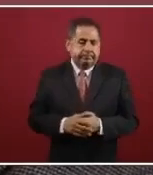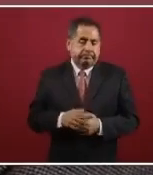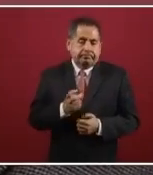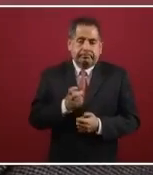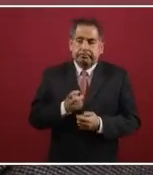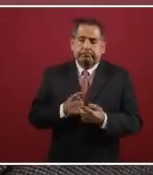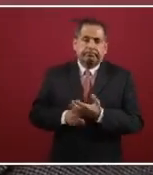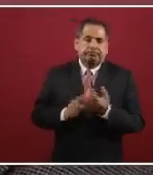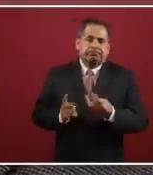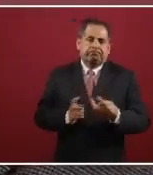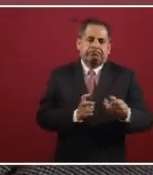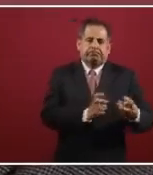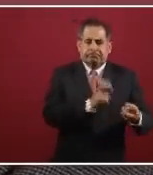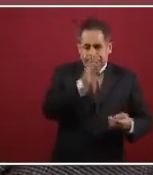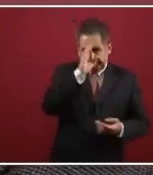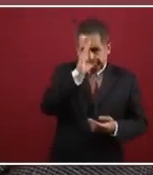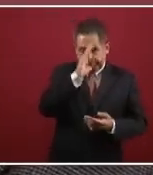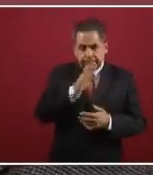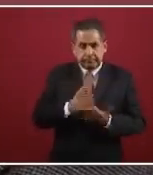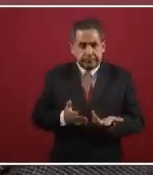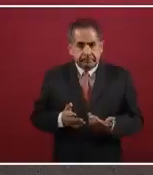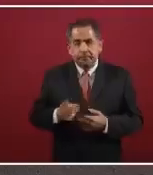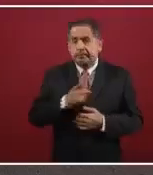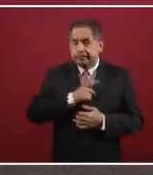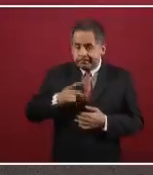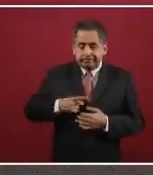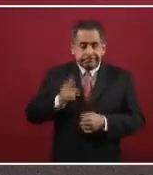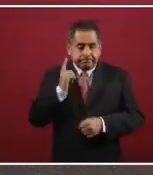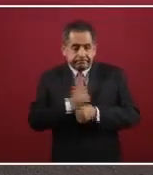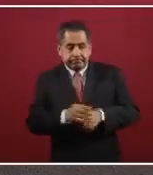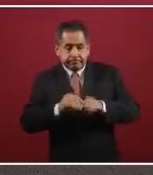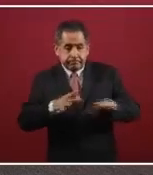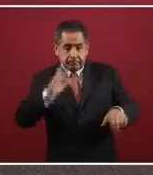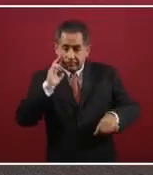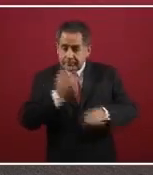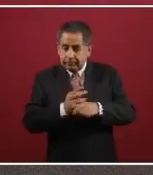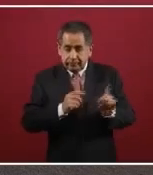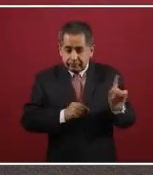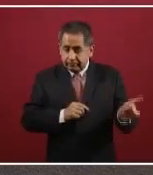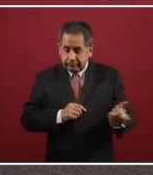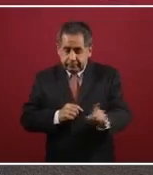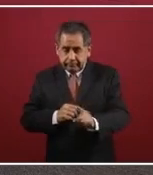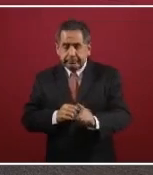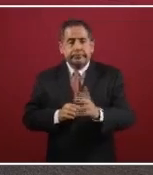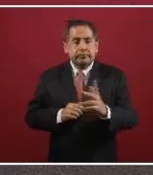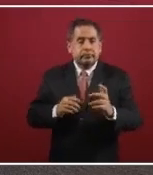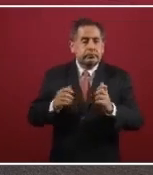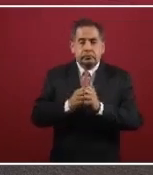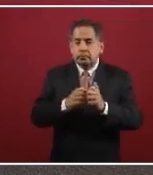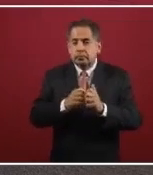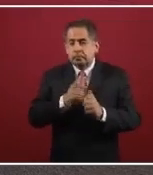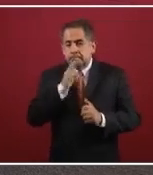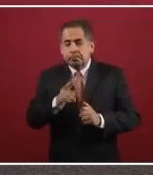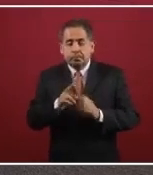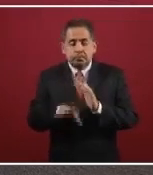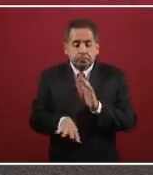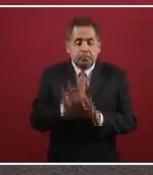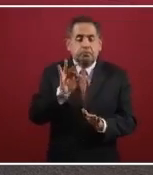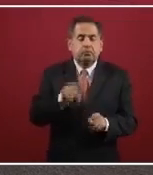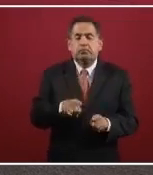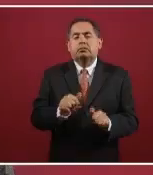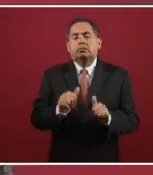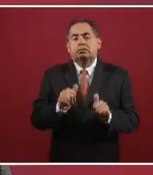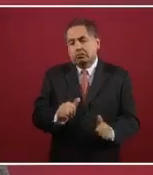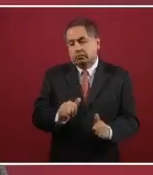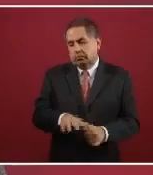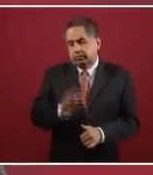supuesto, no solamente basta darle visibilidad, reconocer la responsabilidad, sino tener resultados puntuales y efectivos